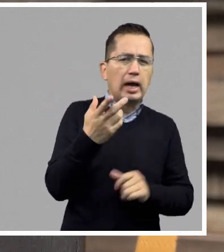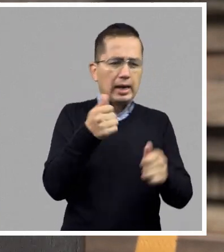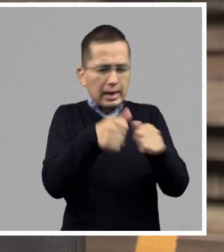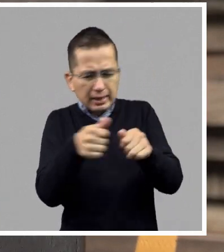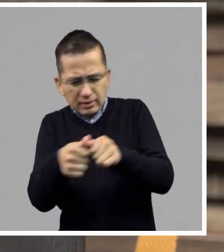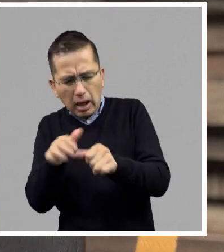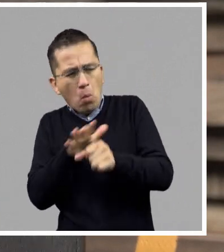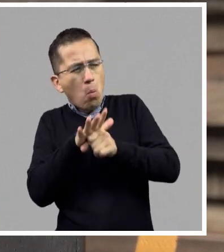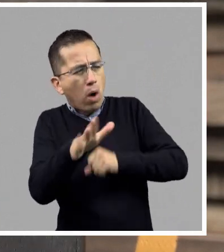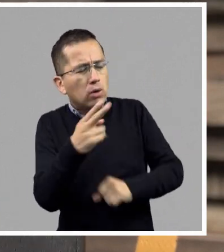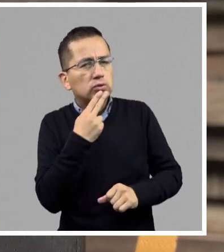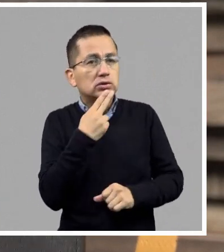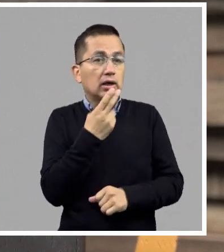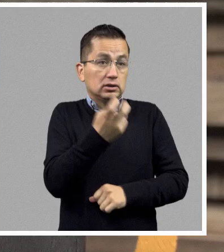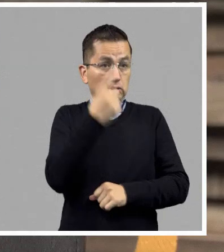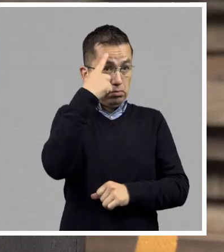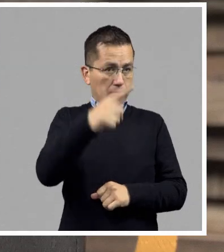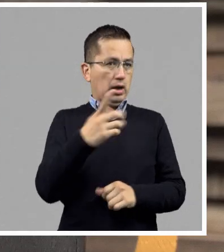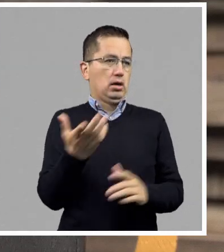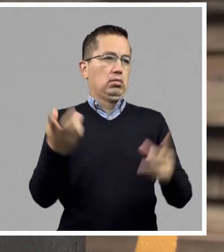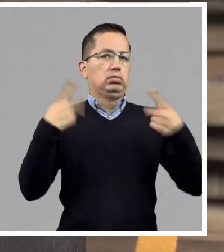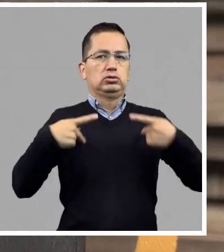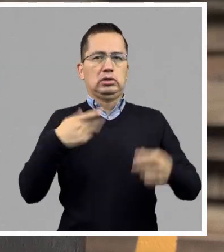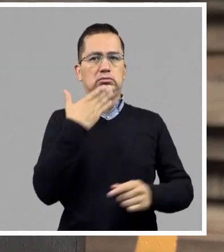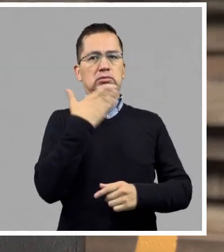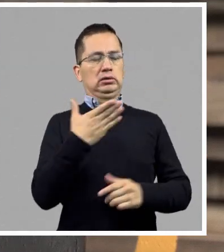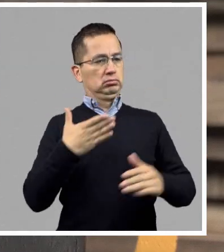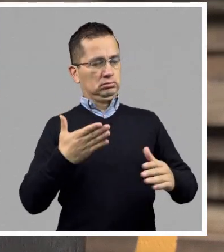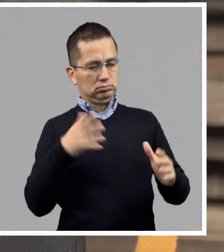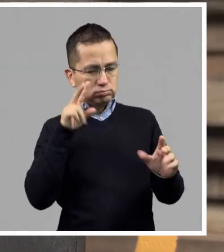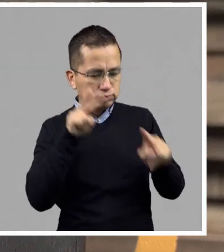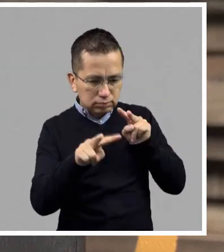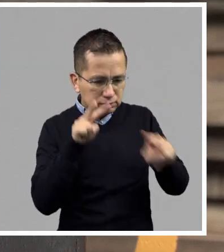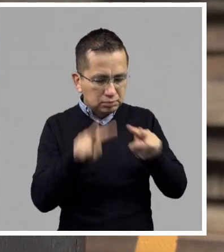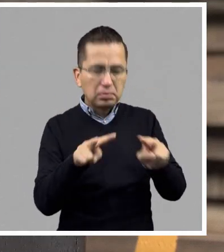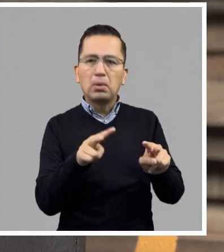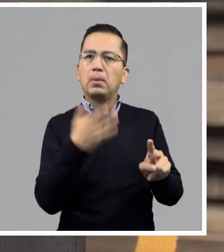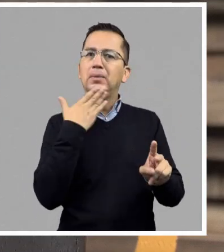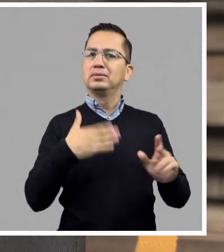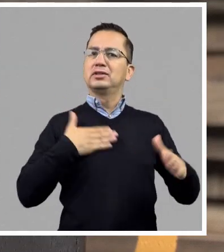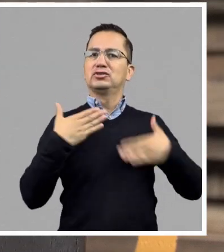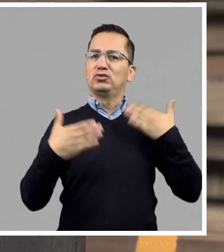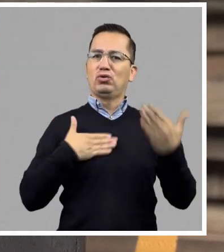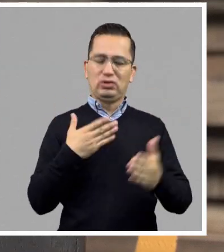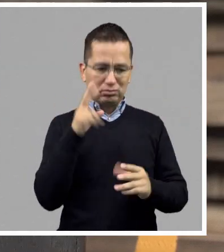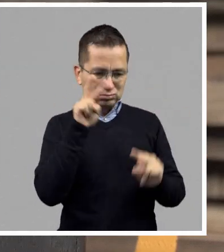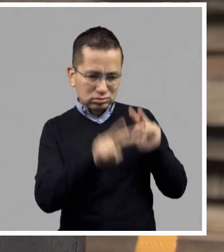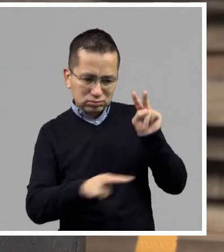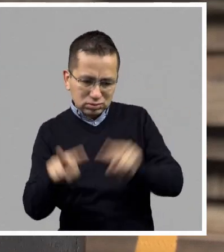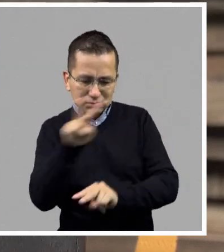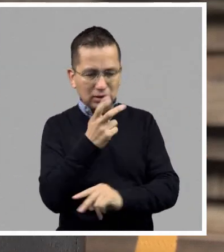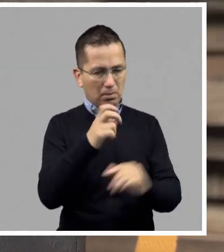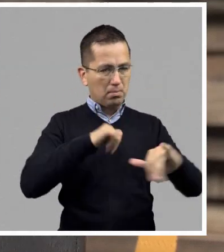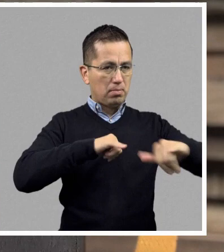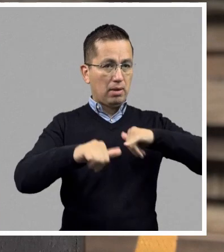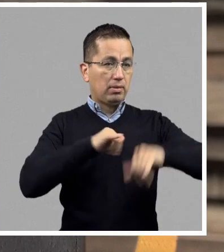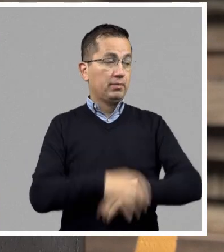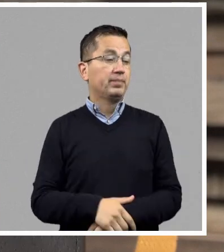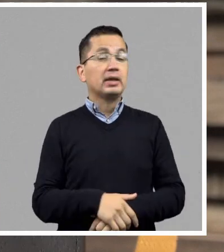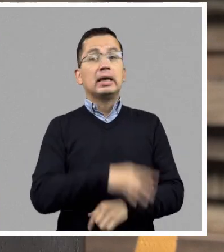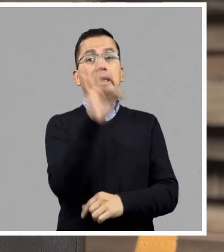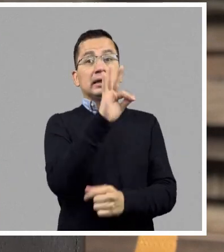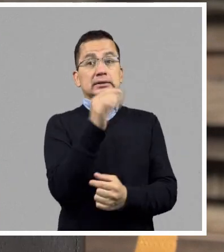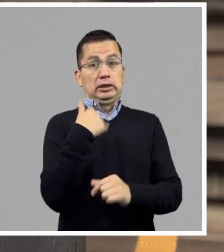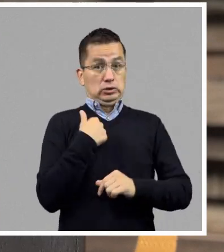sea agradable por lo menos que disfrutes cuando lo estás viendo aunque sea para una cuestión puramente práctica Pues si tienes que hacer tu mapa bonito